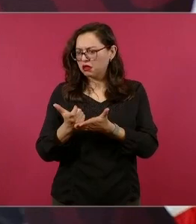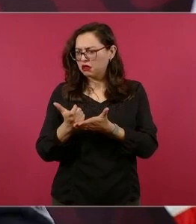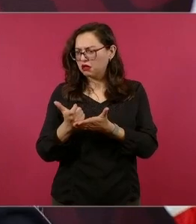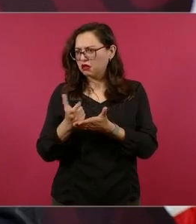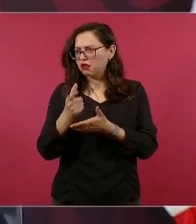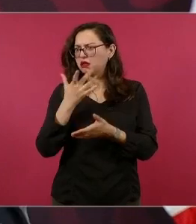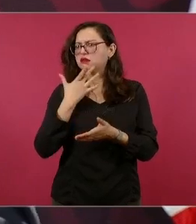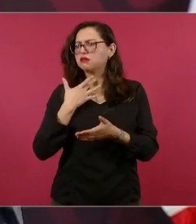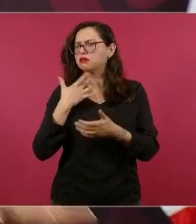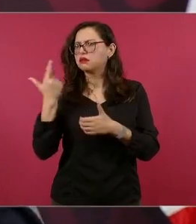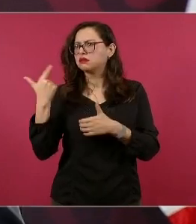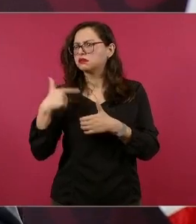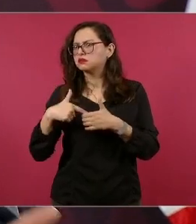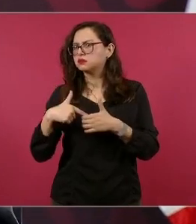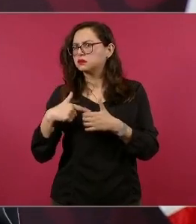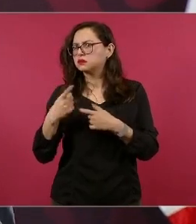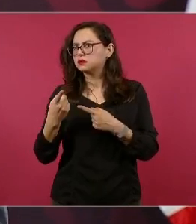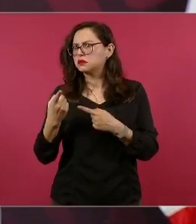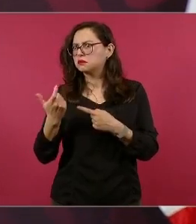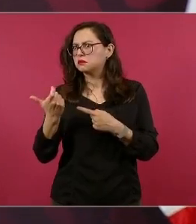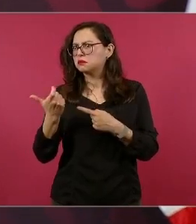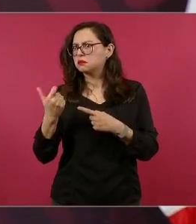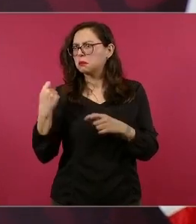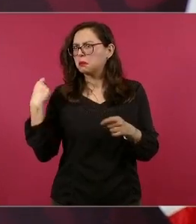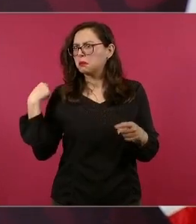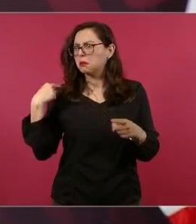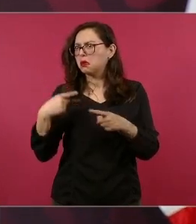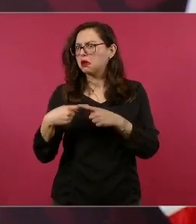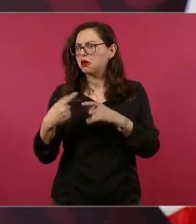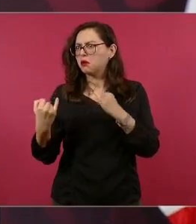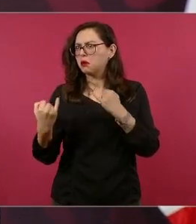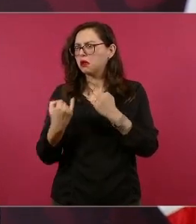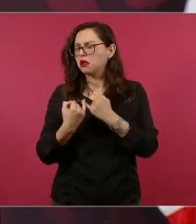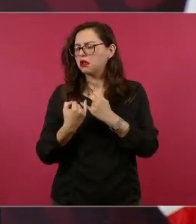No han habido aumentos de impuestos.